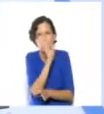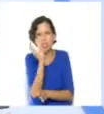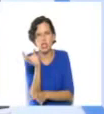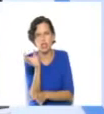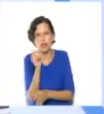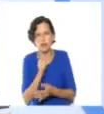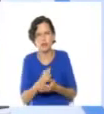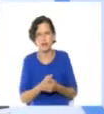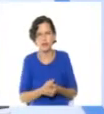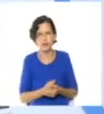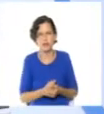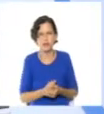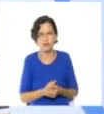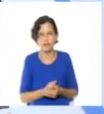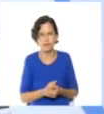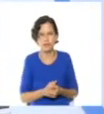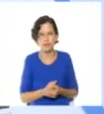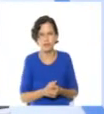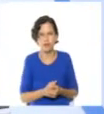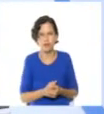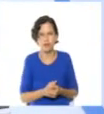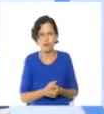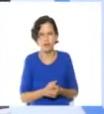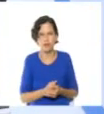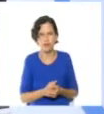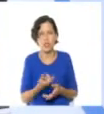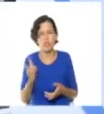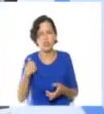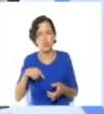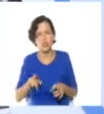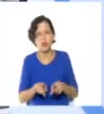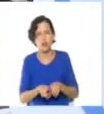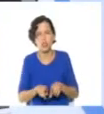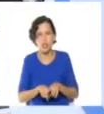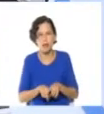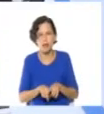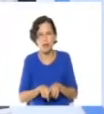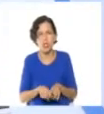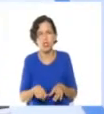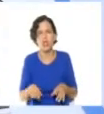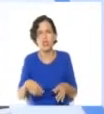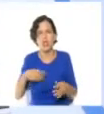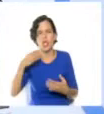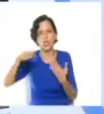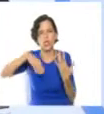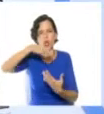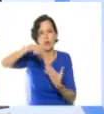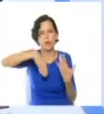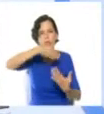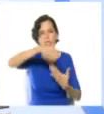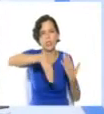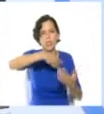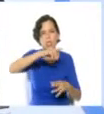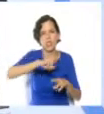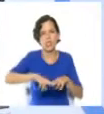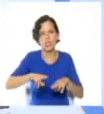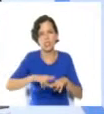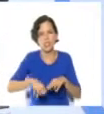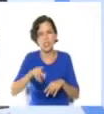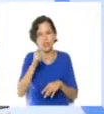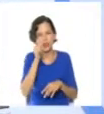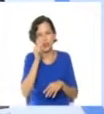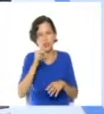el daño a la capa de ozono, entre otras cosas. Tenemos también el fenómeno del niño y el fenómeno de la